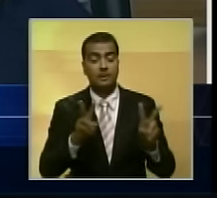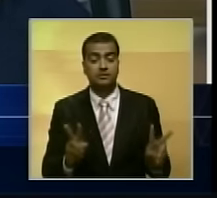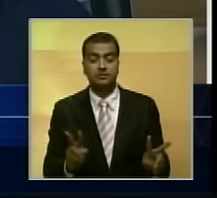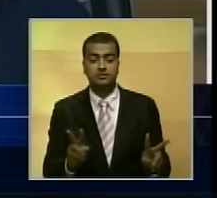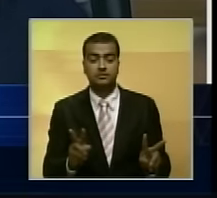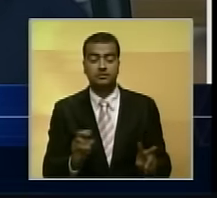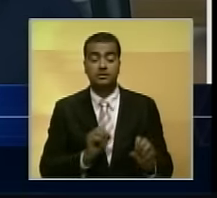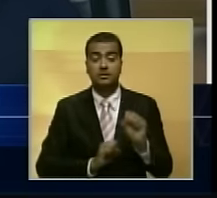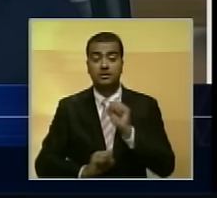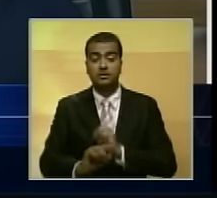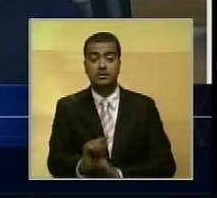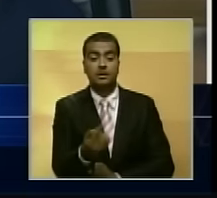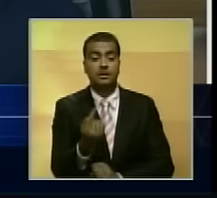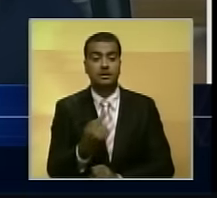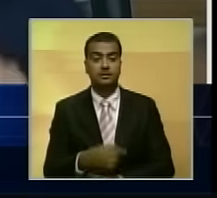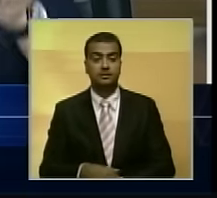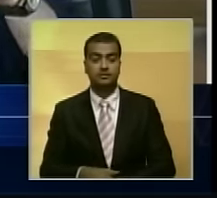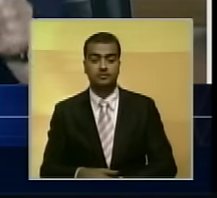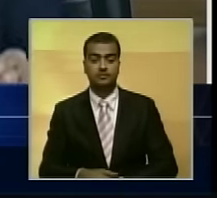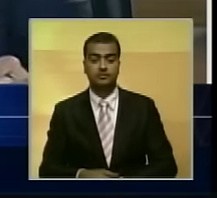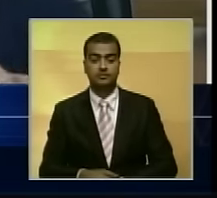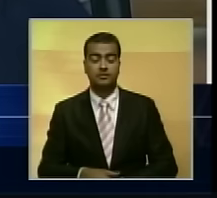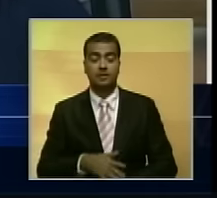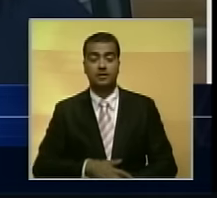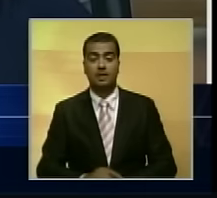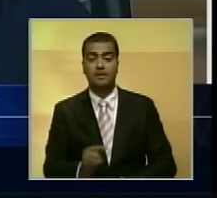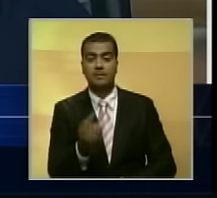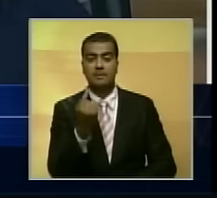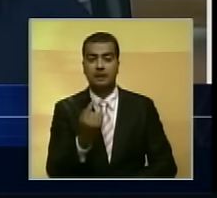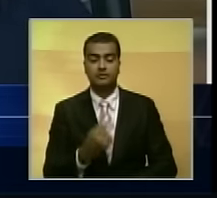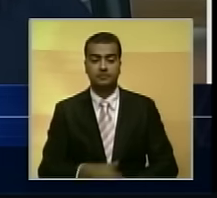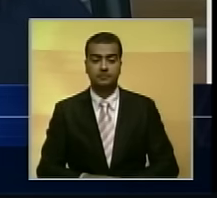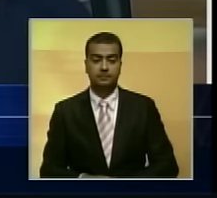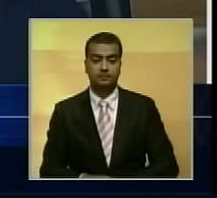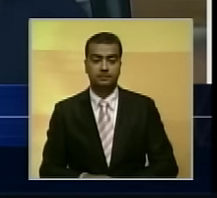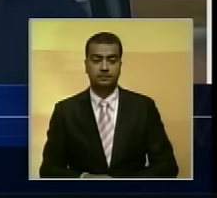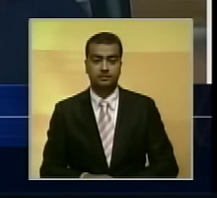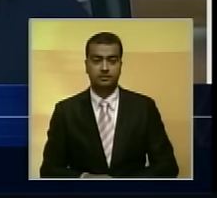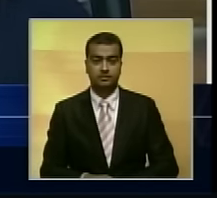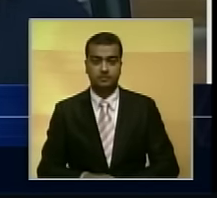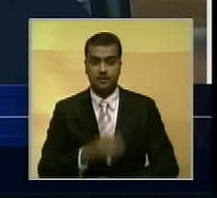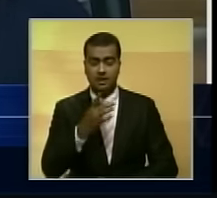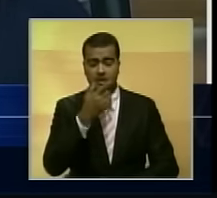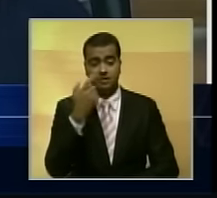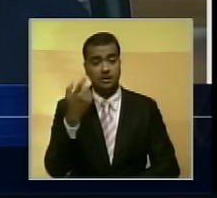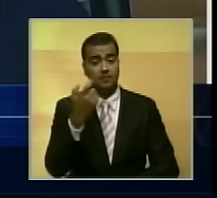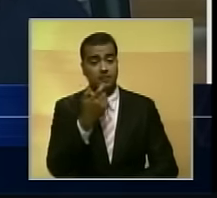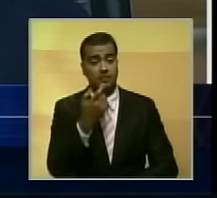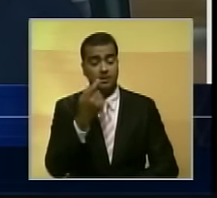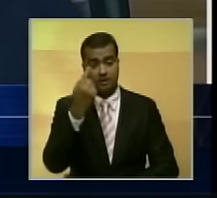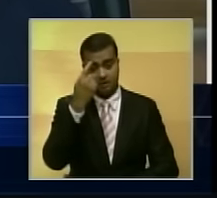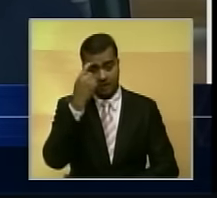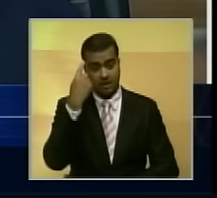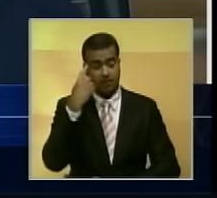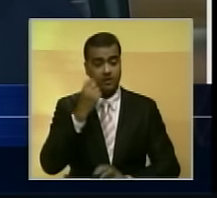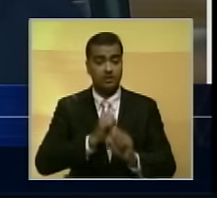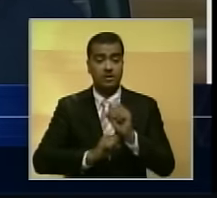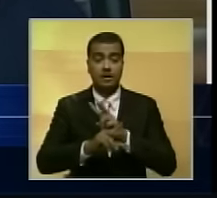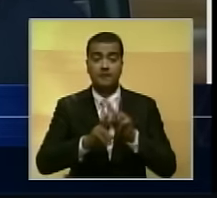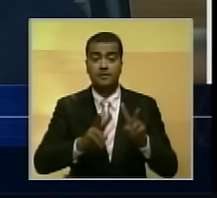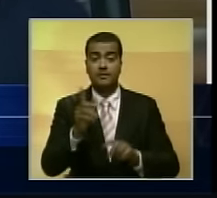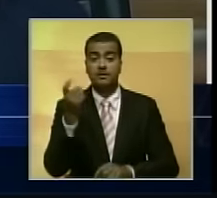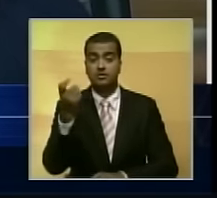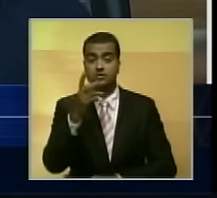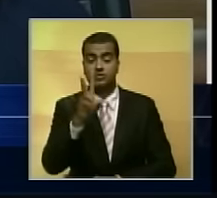la defensa de su soberanía, está en primera fila. Y a ese pueblo que ayer salió a defender la paz en